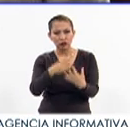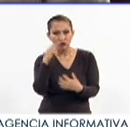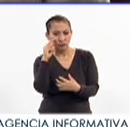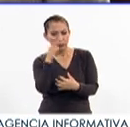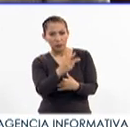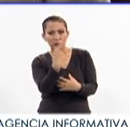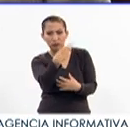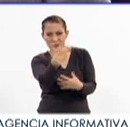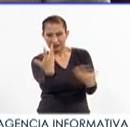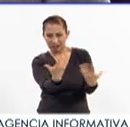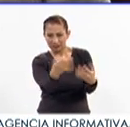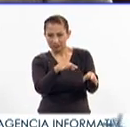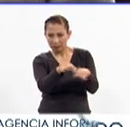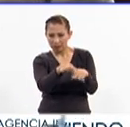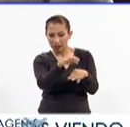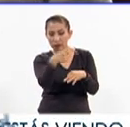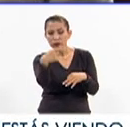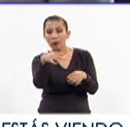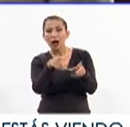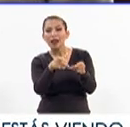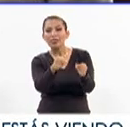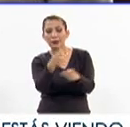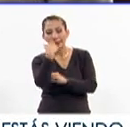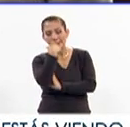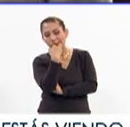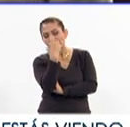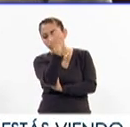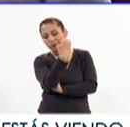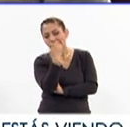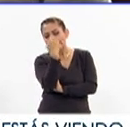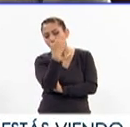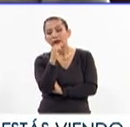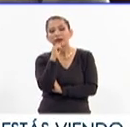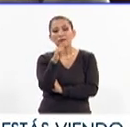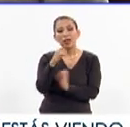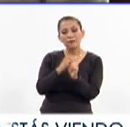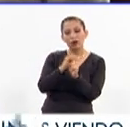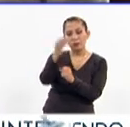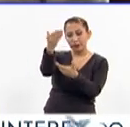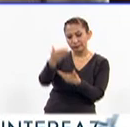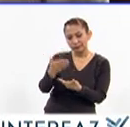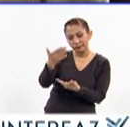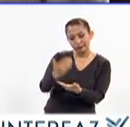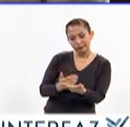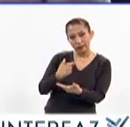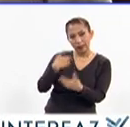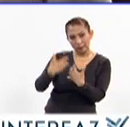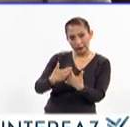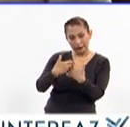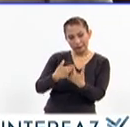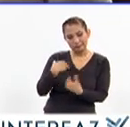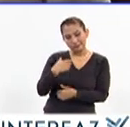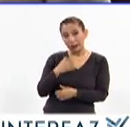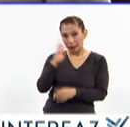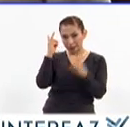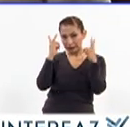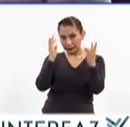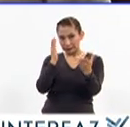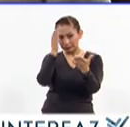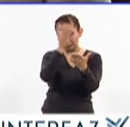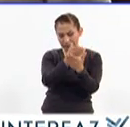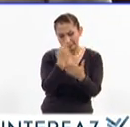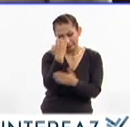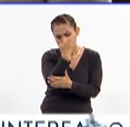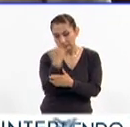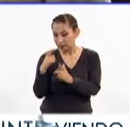vamos a enfrentar y la calidad de ese proceso. También el tipo de información con el que cuenta la empresa. Para esa visita de